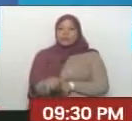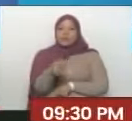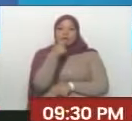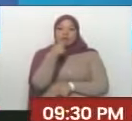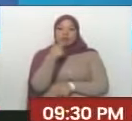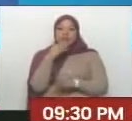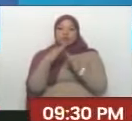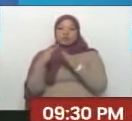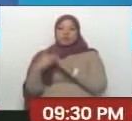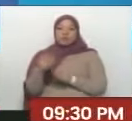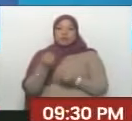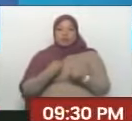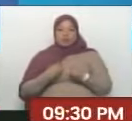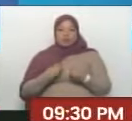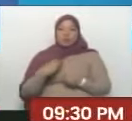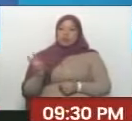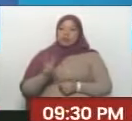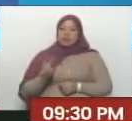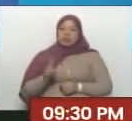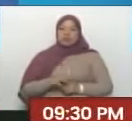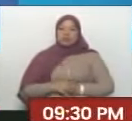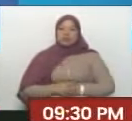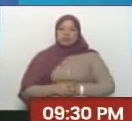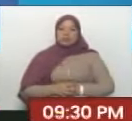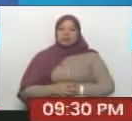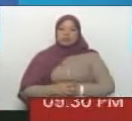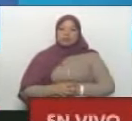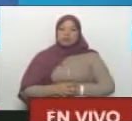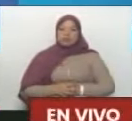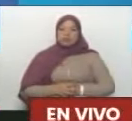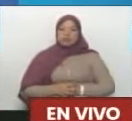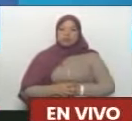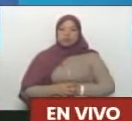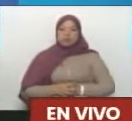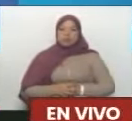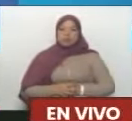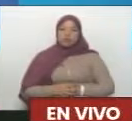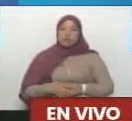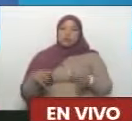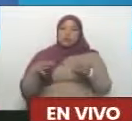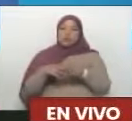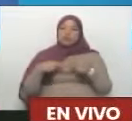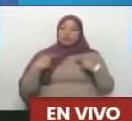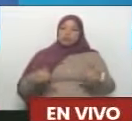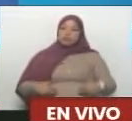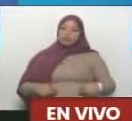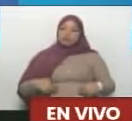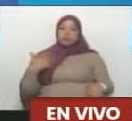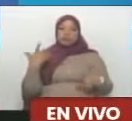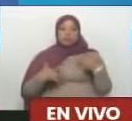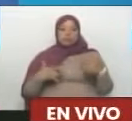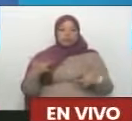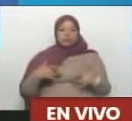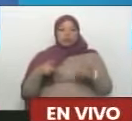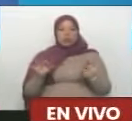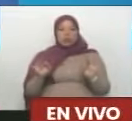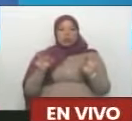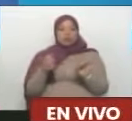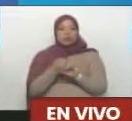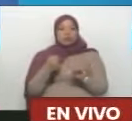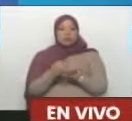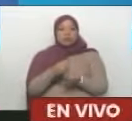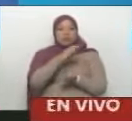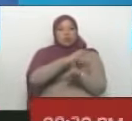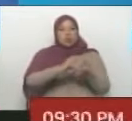En cada casa viva Venezuela tiene que establecerse un equipo humano dedicado especialmente a